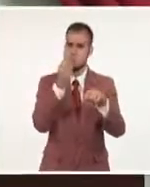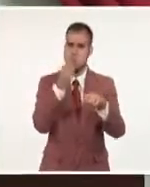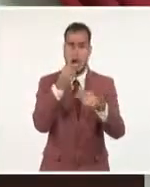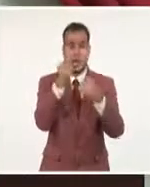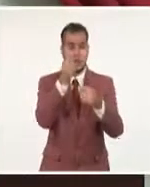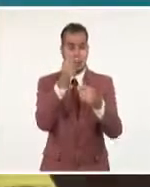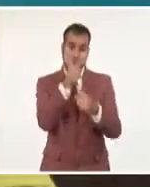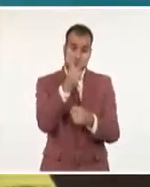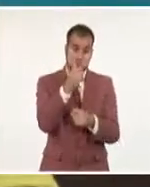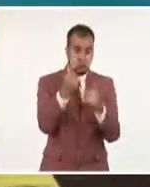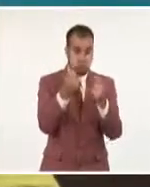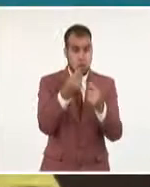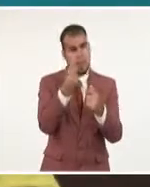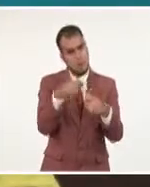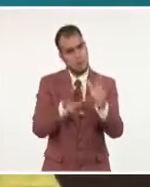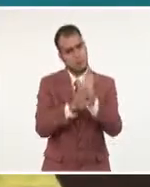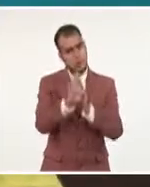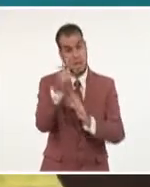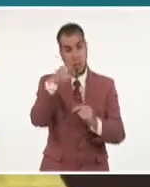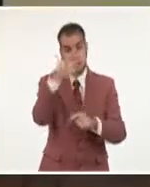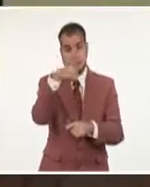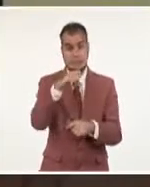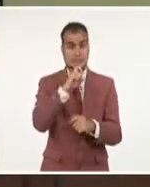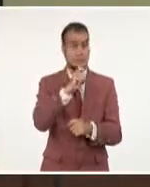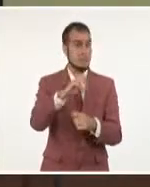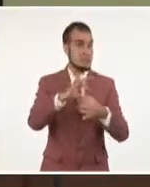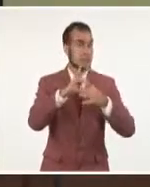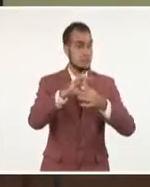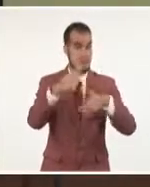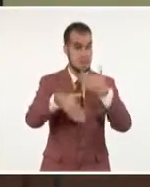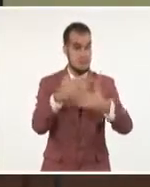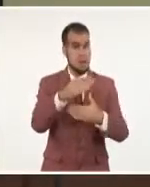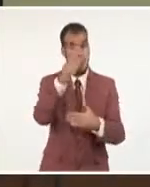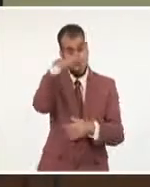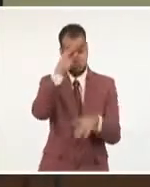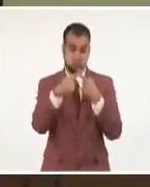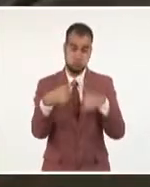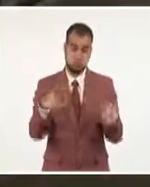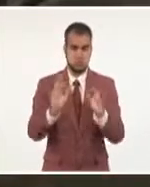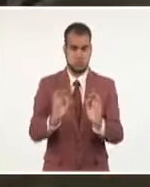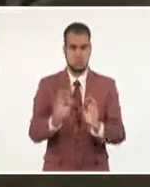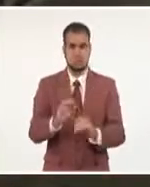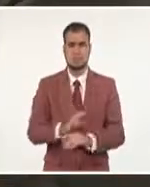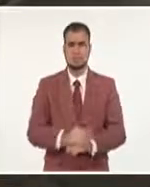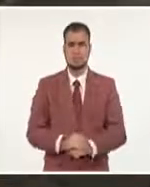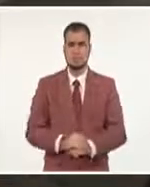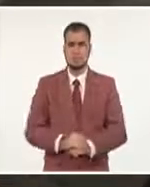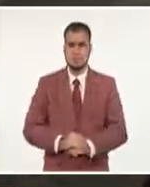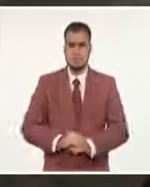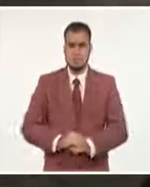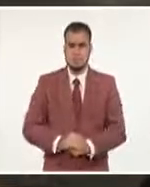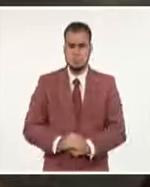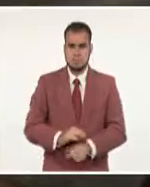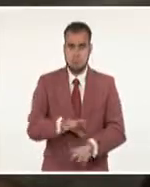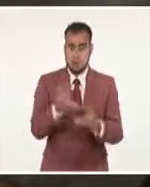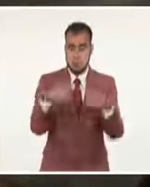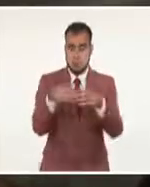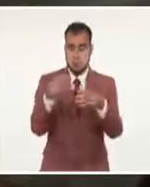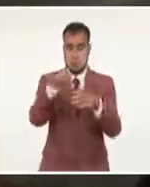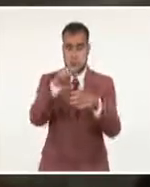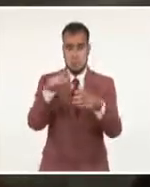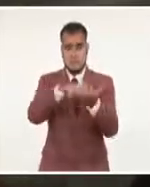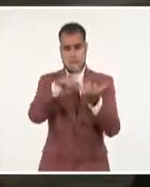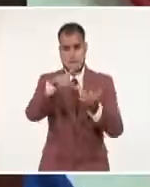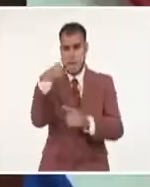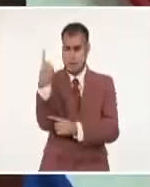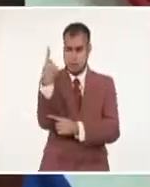compleja situación por la que atraviesa el país. Durante esta visita de trabajo, en la que tomaron parte los integrantes del secretariado, la miembro